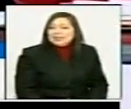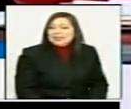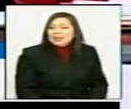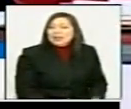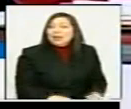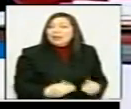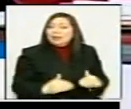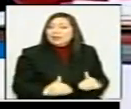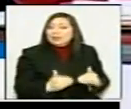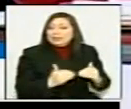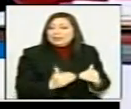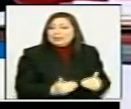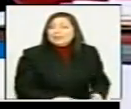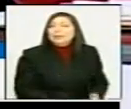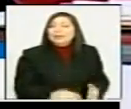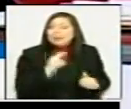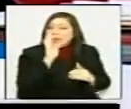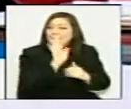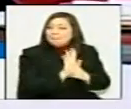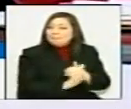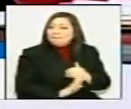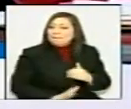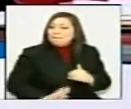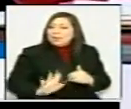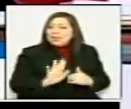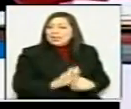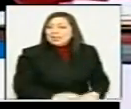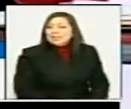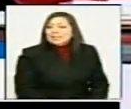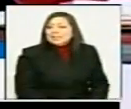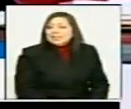y comparado a nivel nacional.